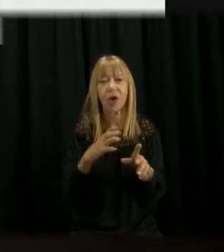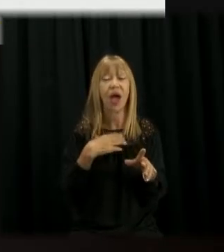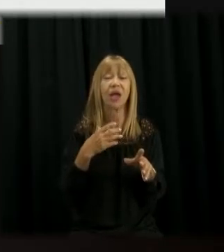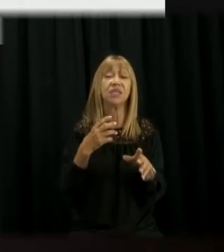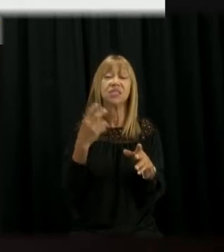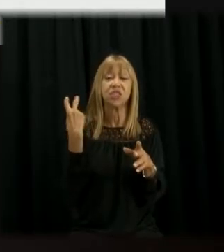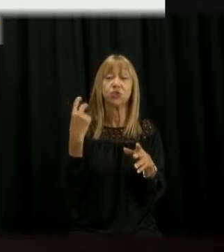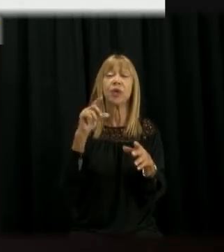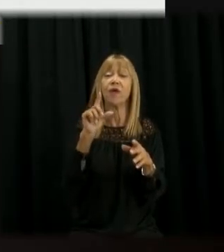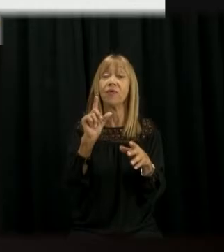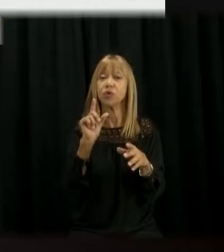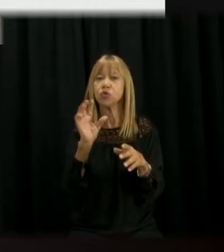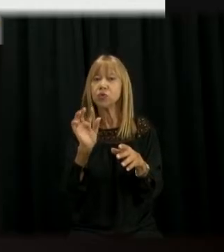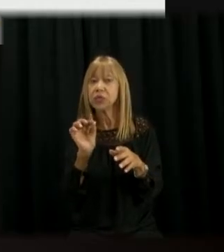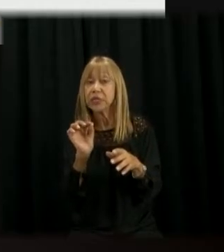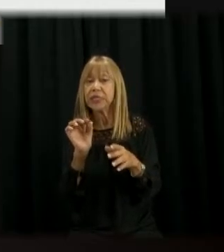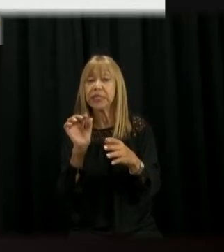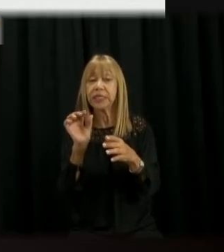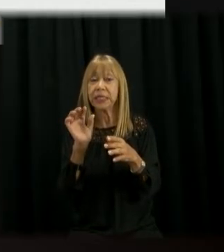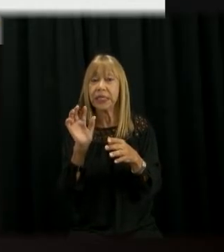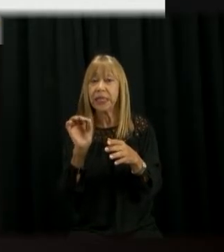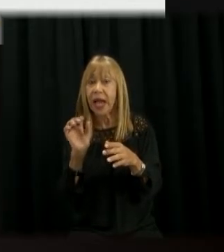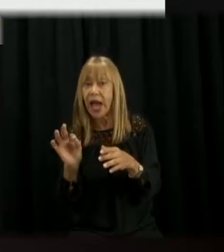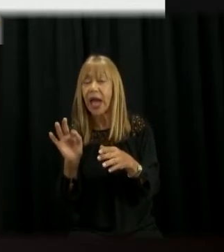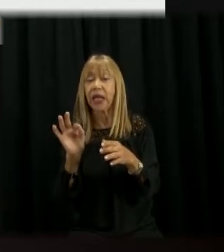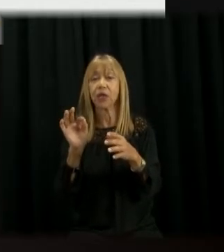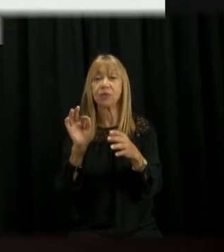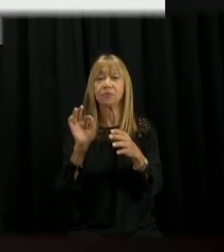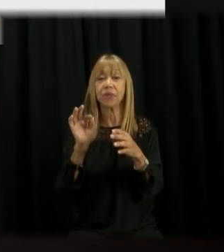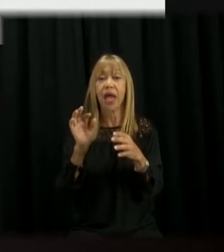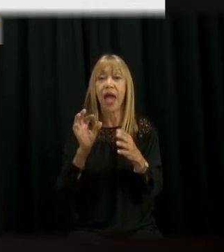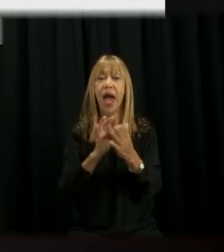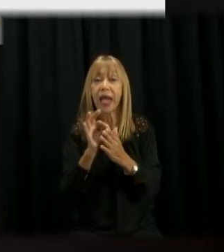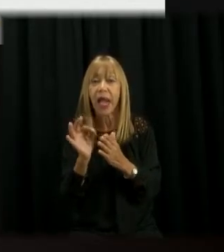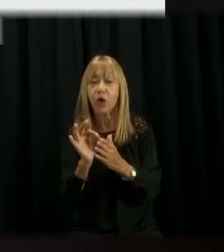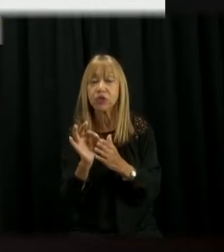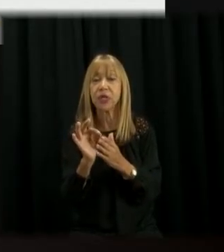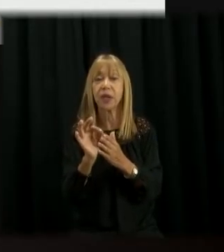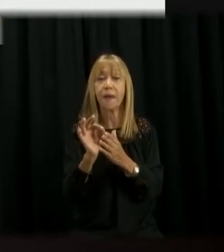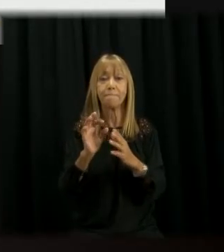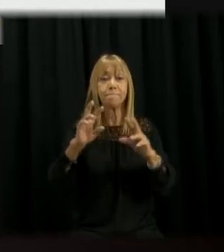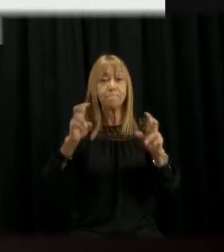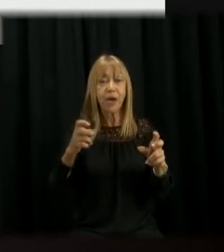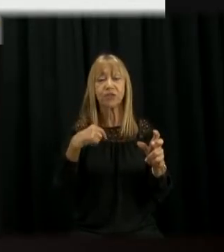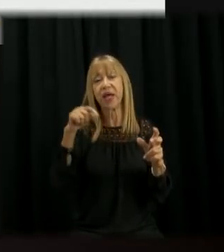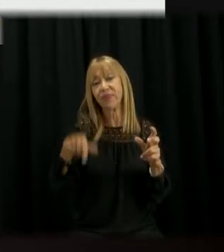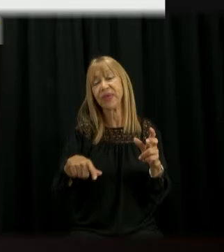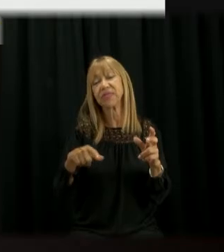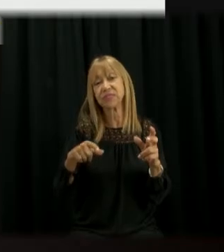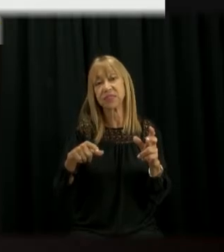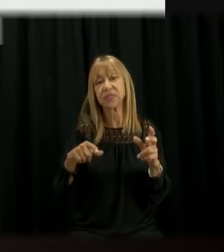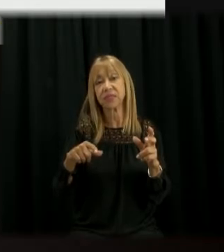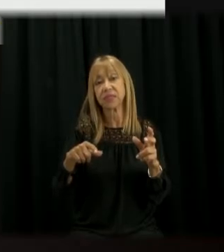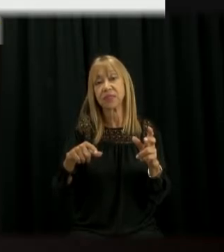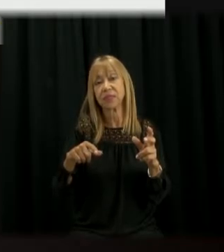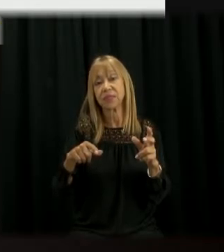estaba concentrado solamente en el 2009, solamente en reportar y en contabilidad. Y esto